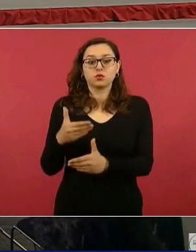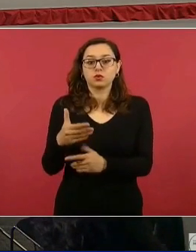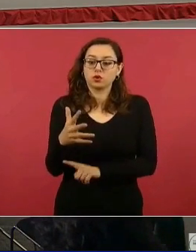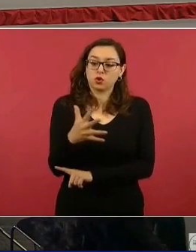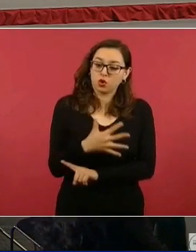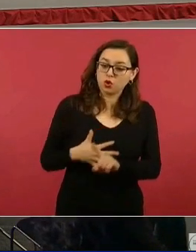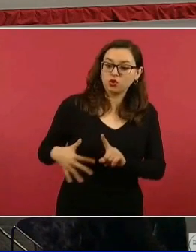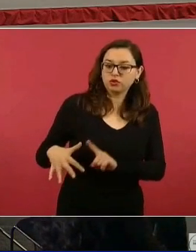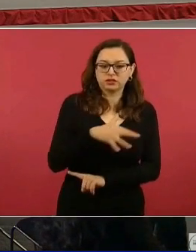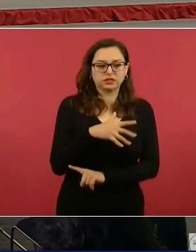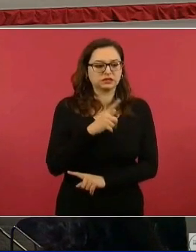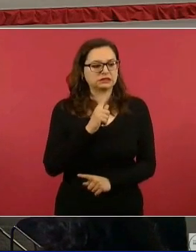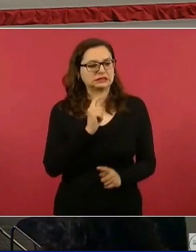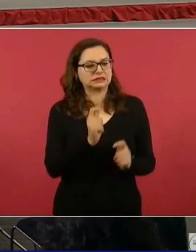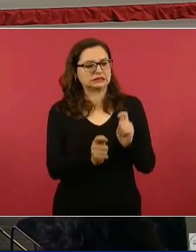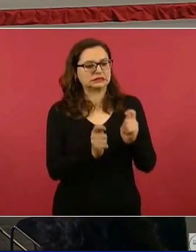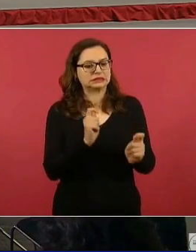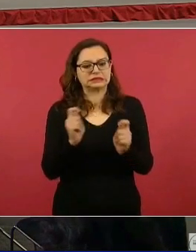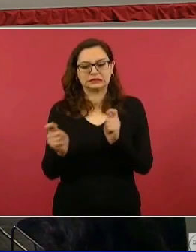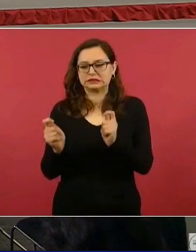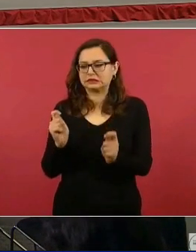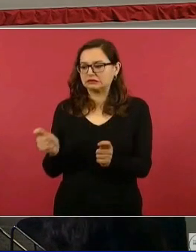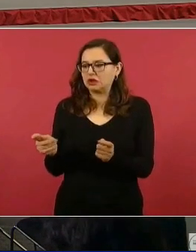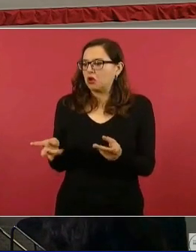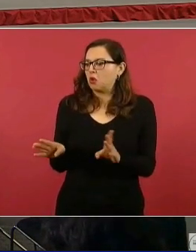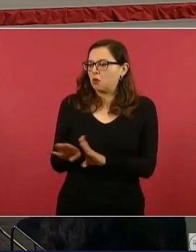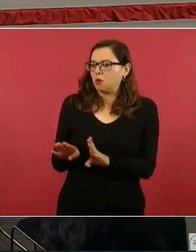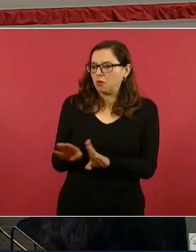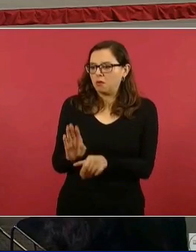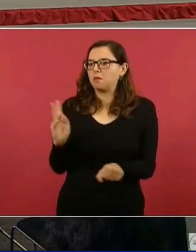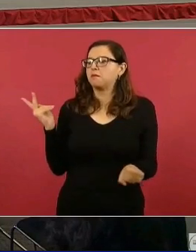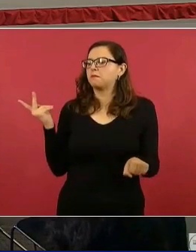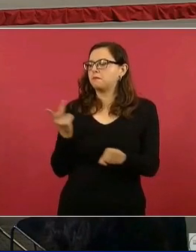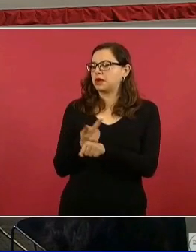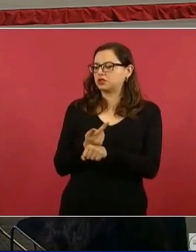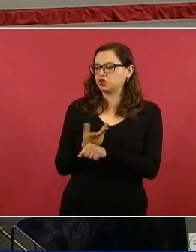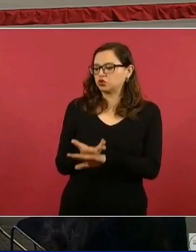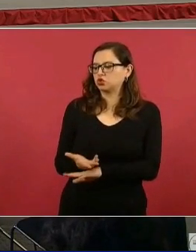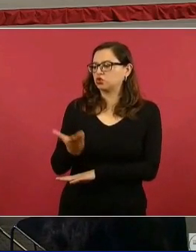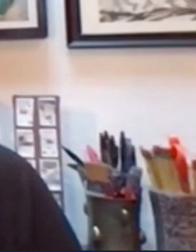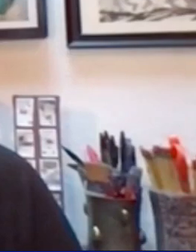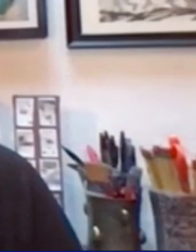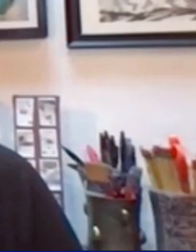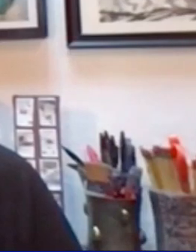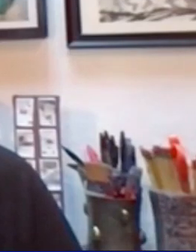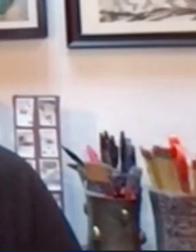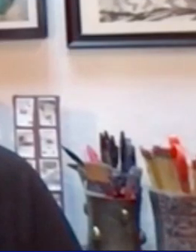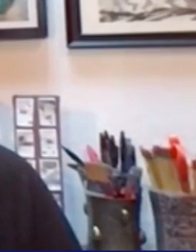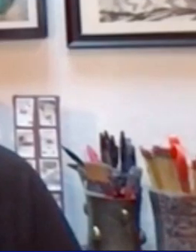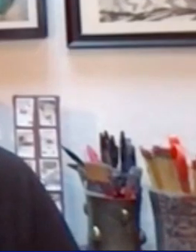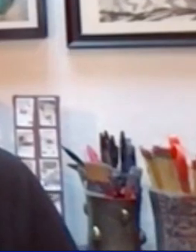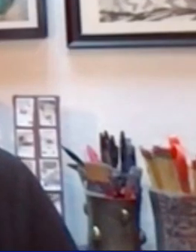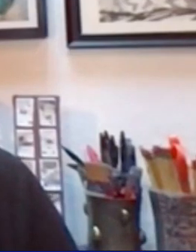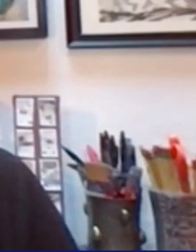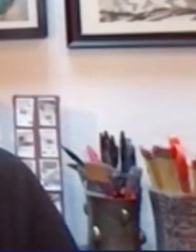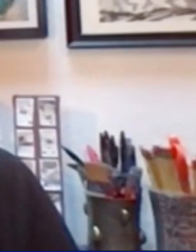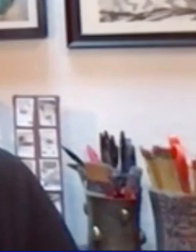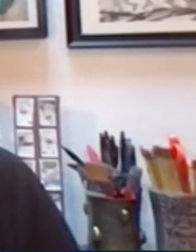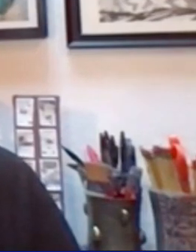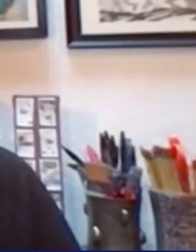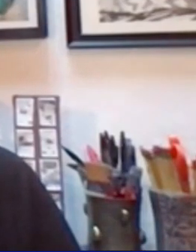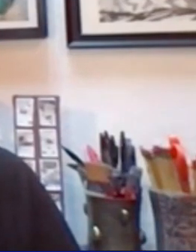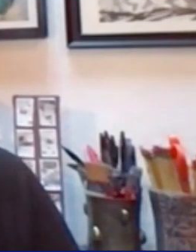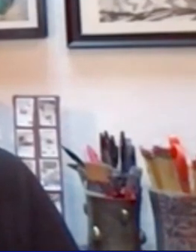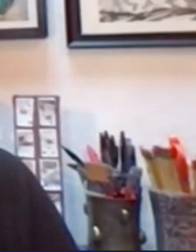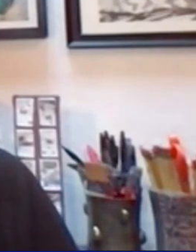que además nos vamos enterando apenas hoy de este muchacho que cumplió con el deber que se le ordenaba.